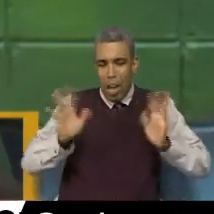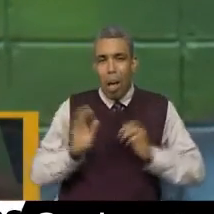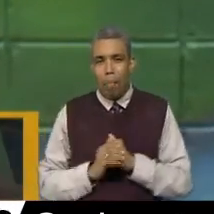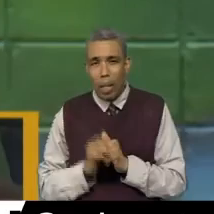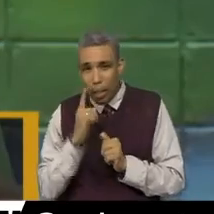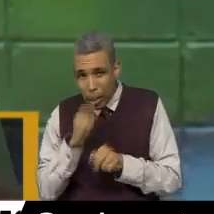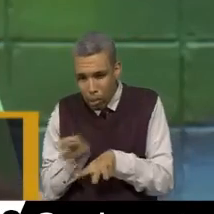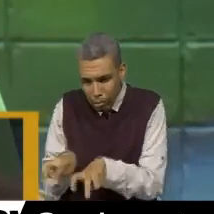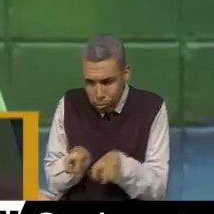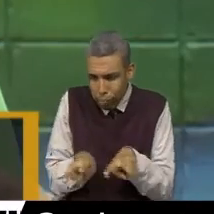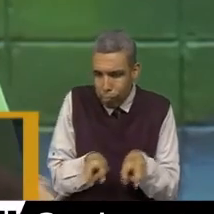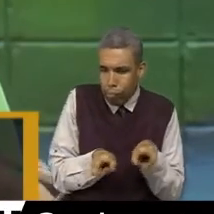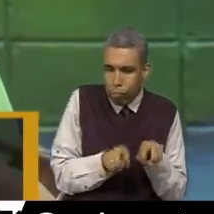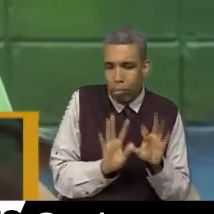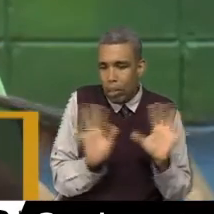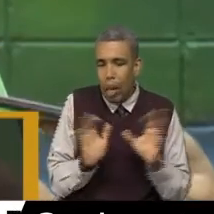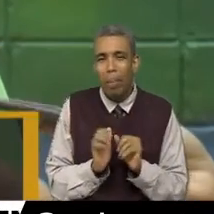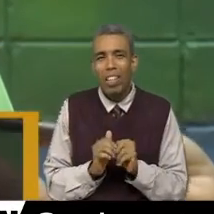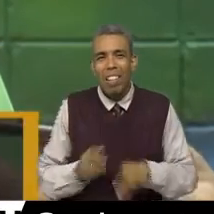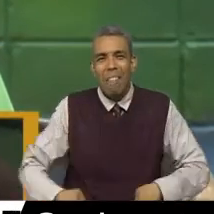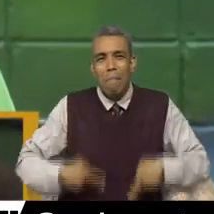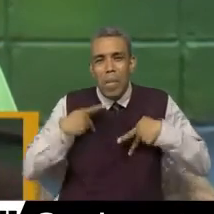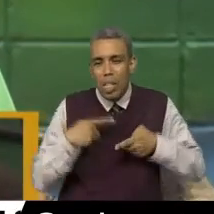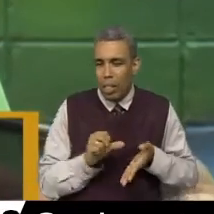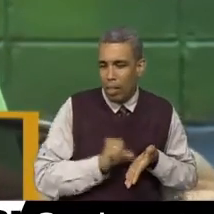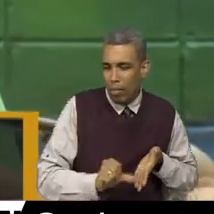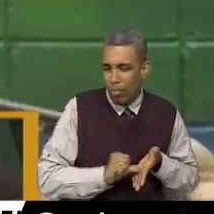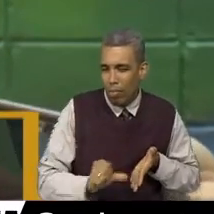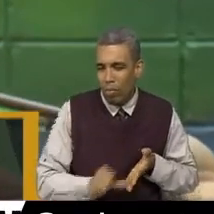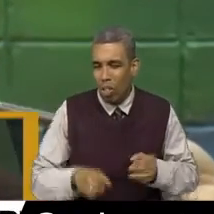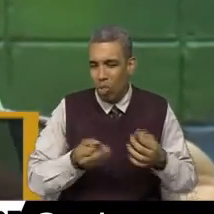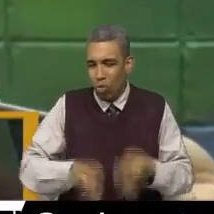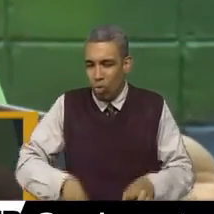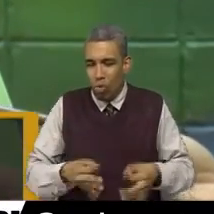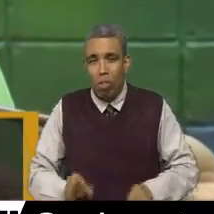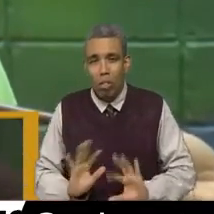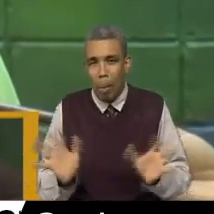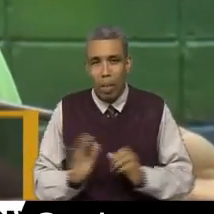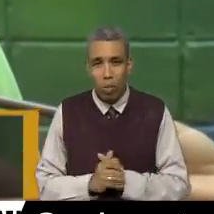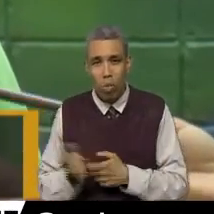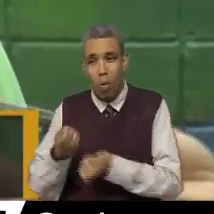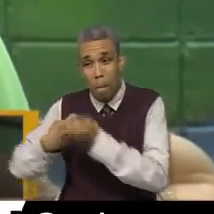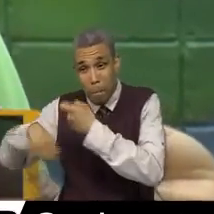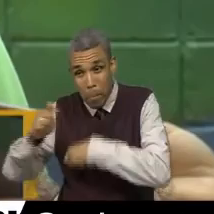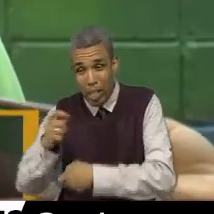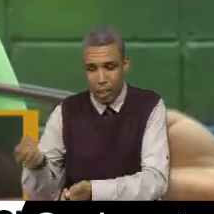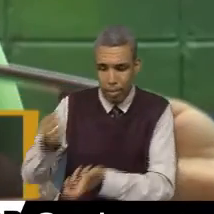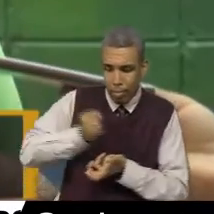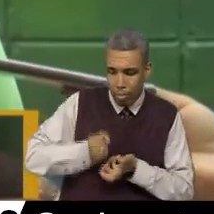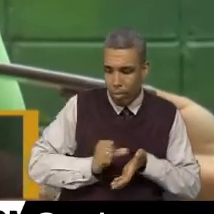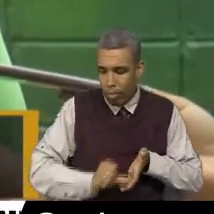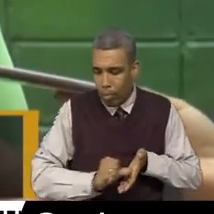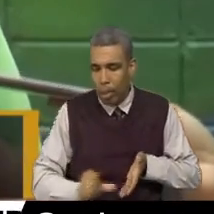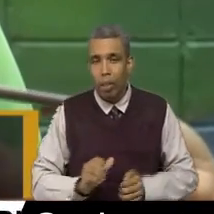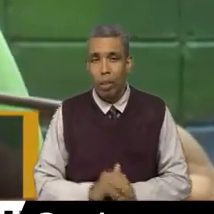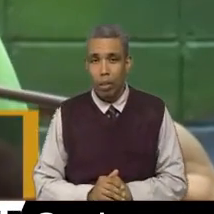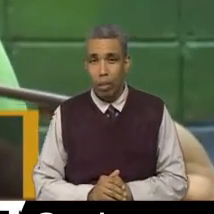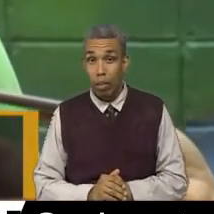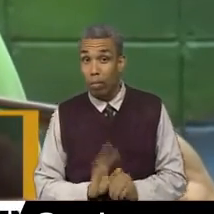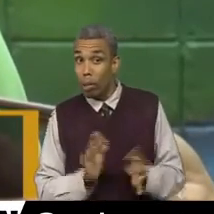cocaleros, los cuales ellos han manifestado que si no hay un compromiso del gobierno de brindar